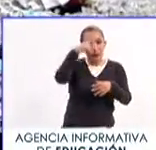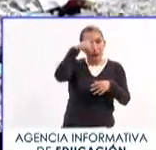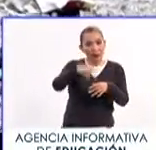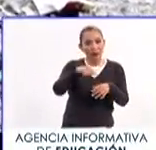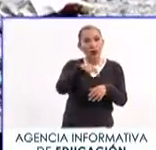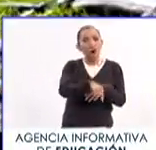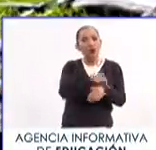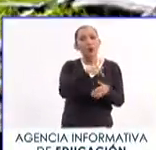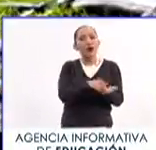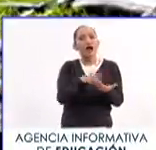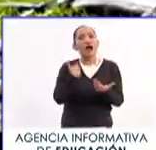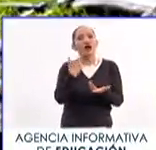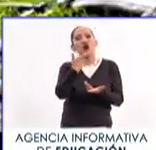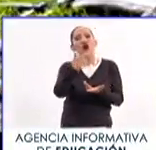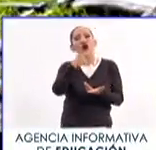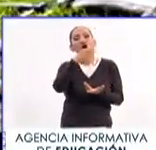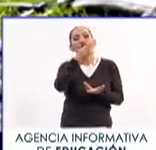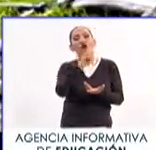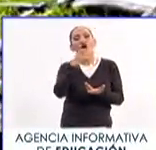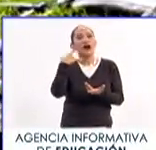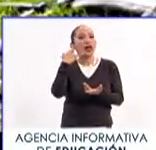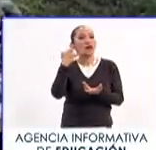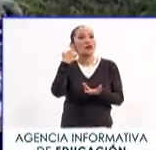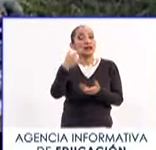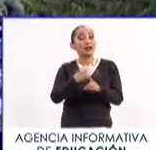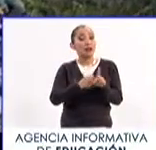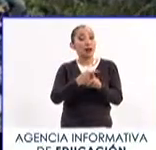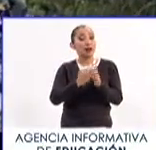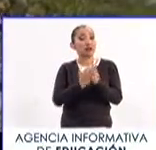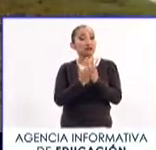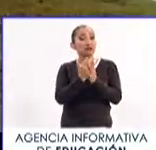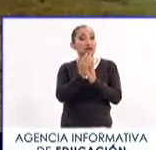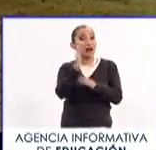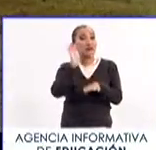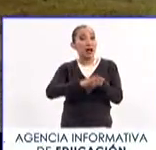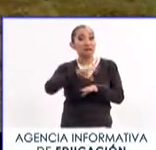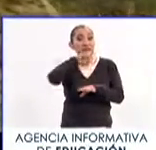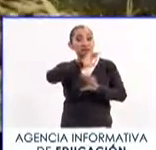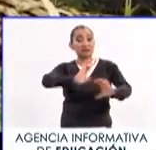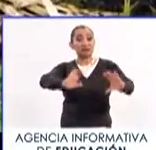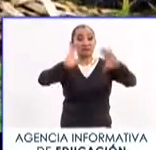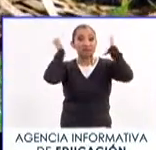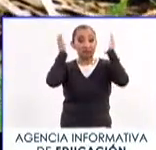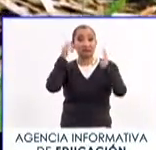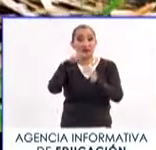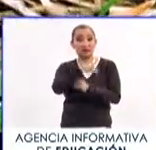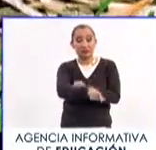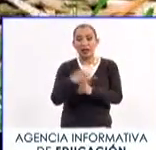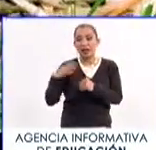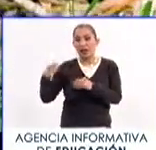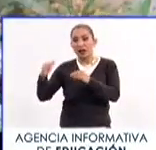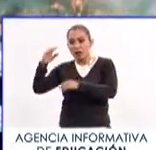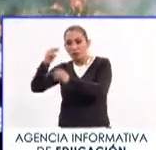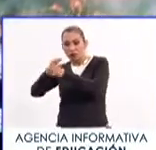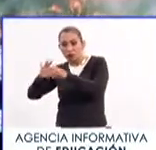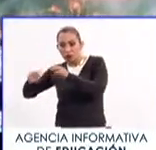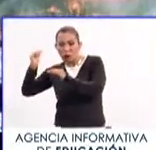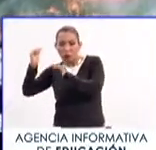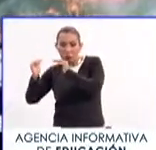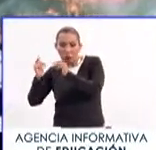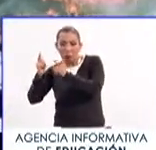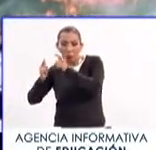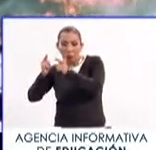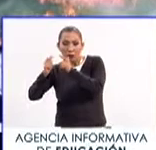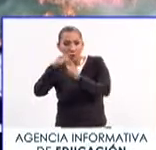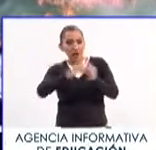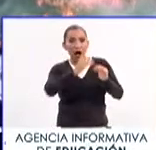particular en la zona del Golfo de California, la temperatura está subiendo incluso más deprisa que el promedio global, ¿no?, que estaríamos